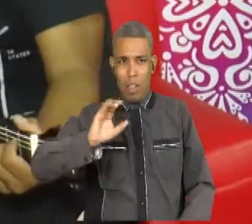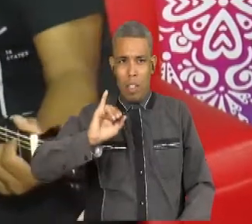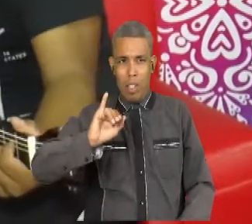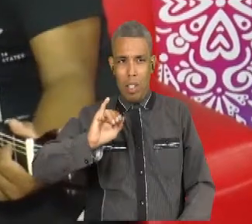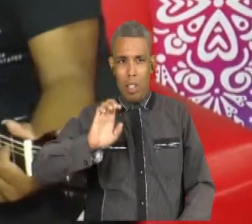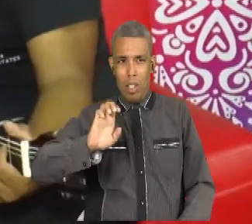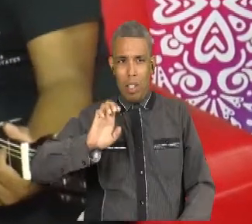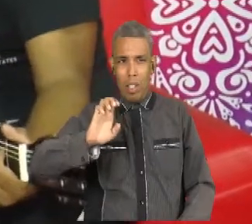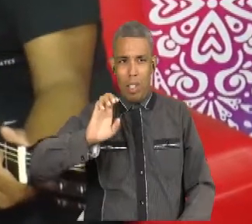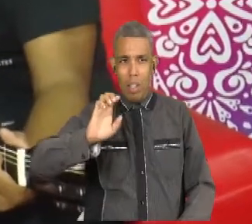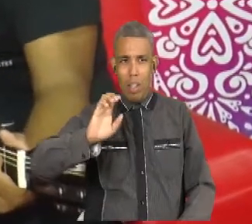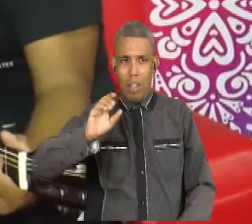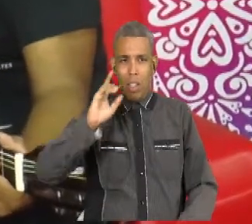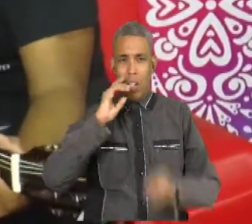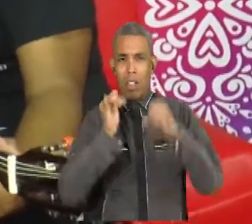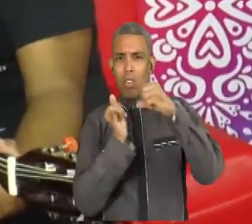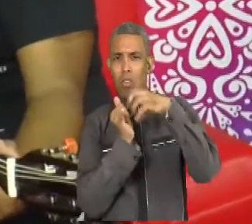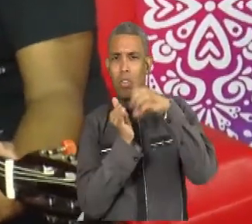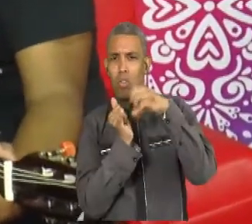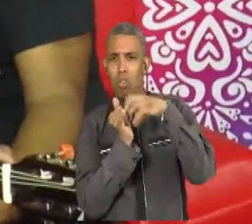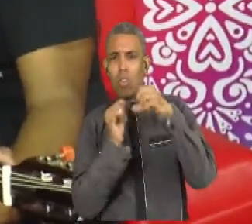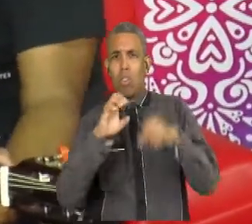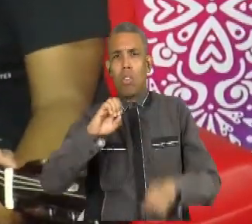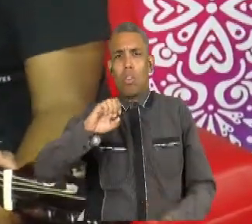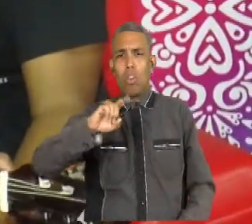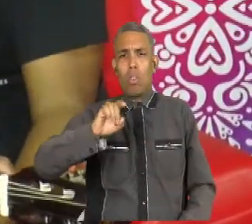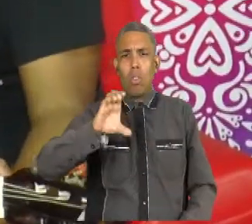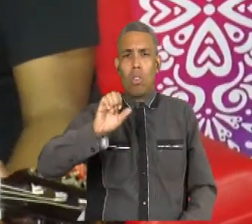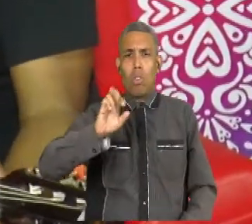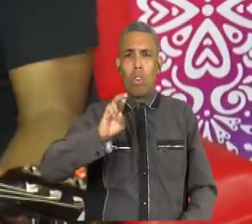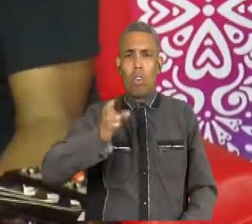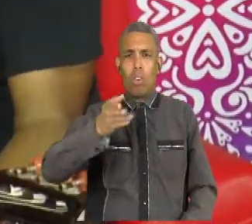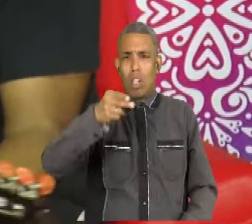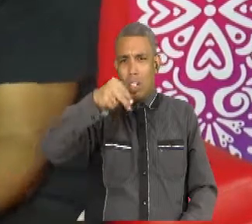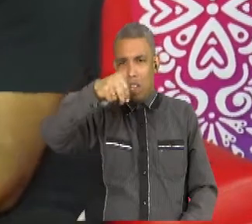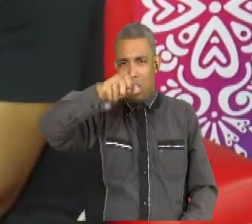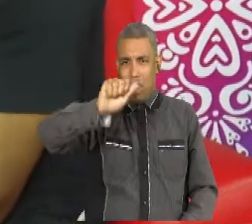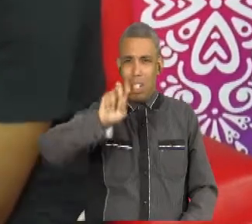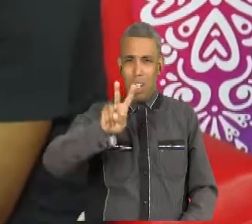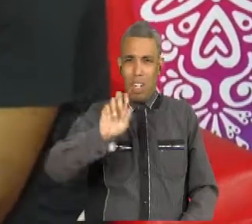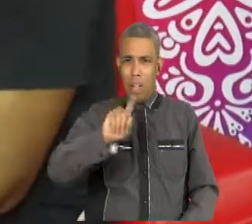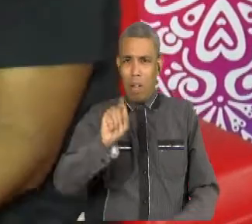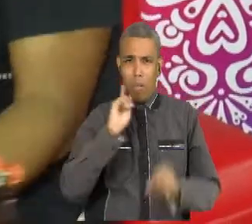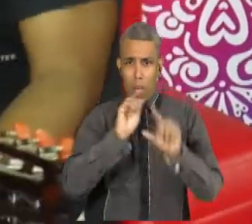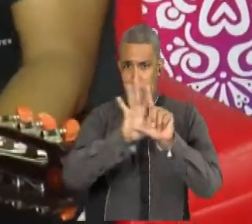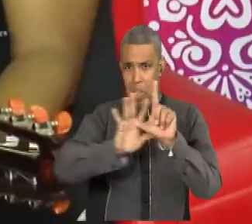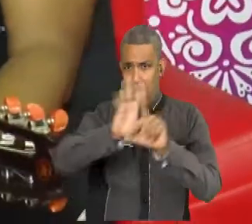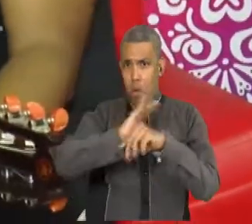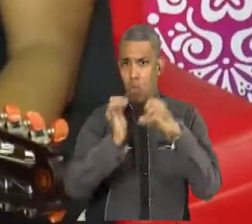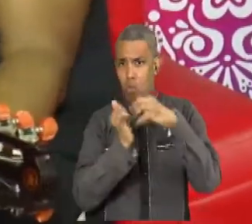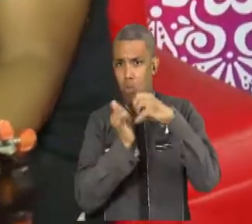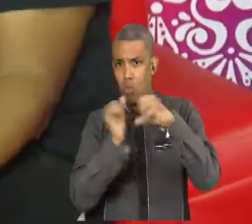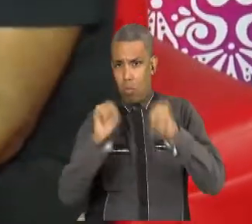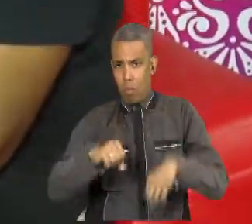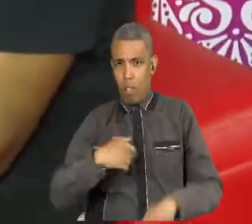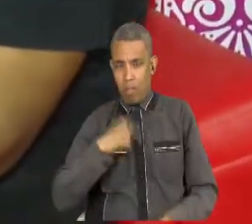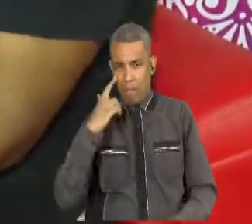Entren a mi canal de YouTube, Oscar Navas, escriben Princesita y ahí van a encontrar el video. ¿Listo? Le dan compartir y